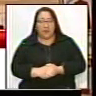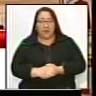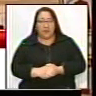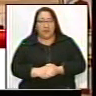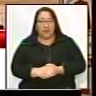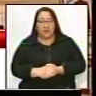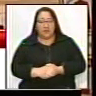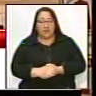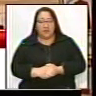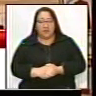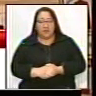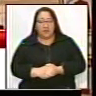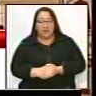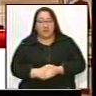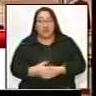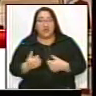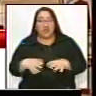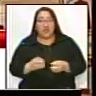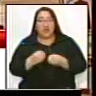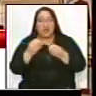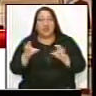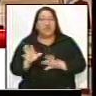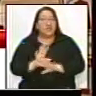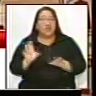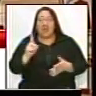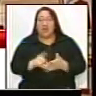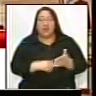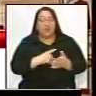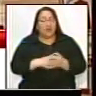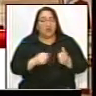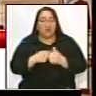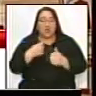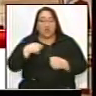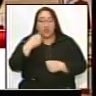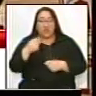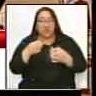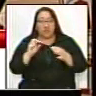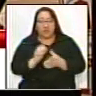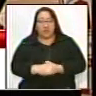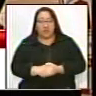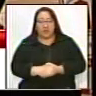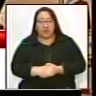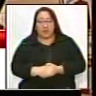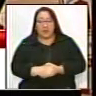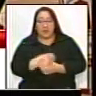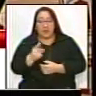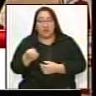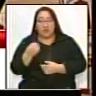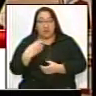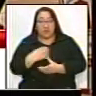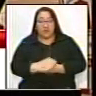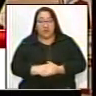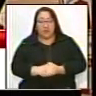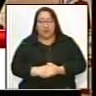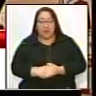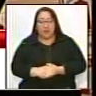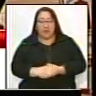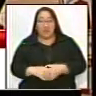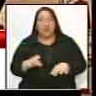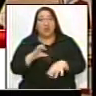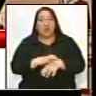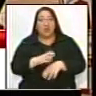de las cuales se ha dejado sin efecto la subasta pública. Eso es lo que dijo el doctor